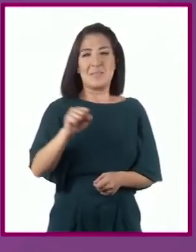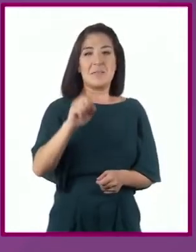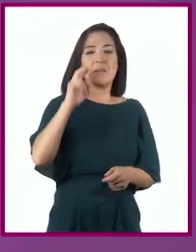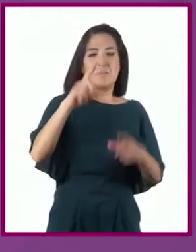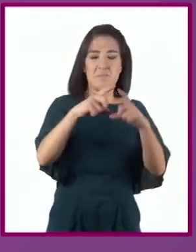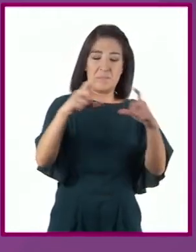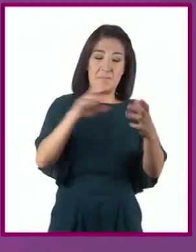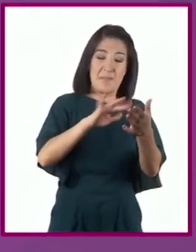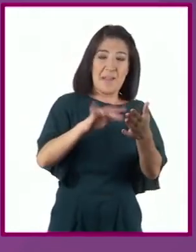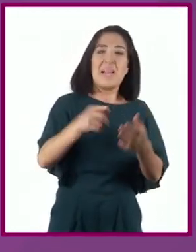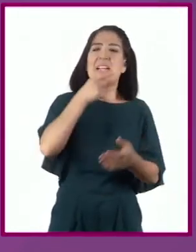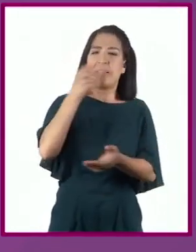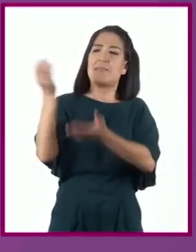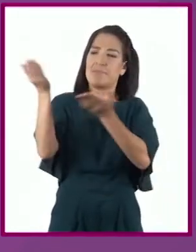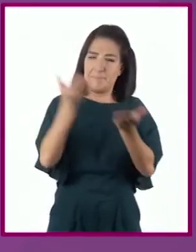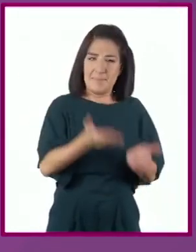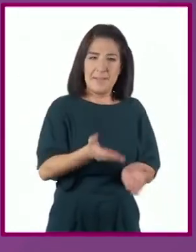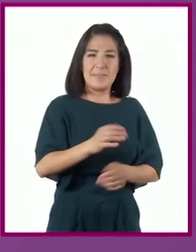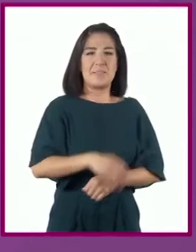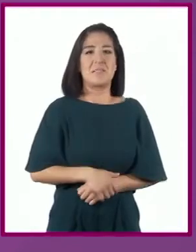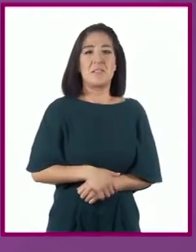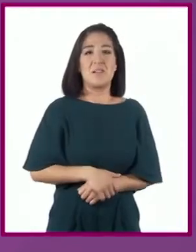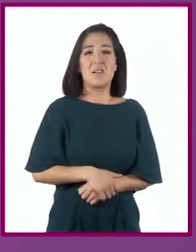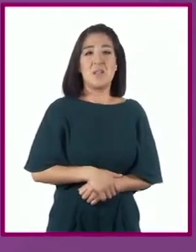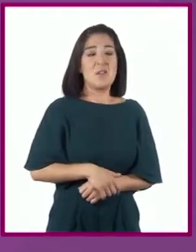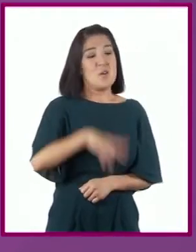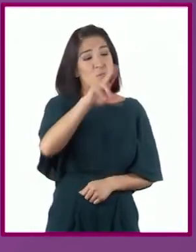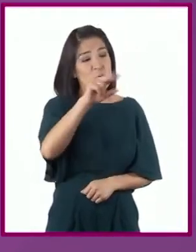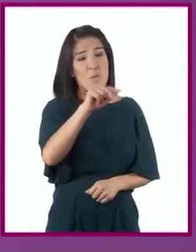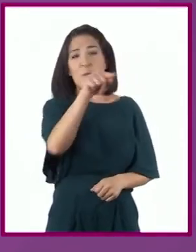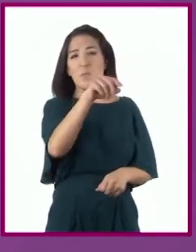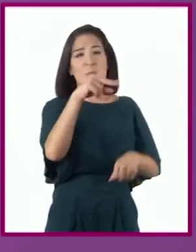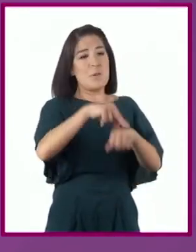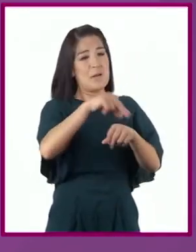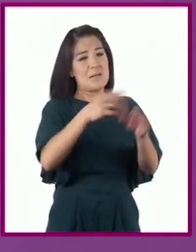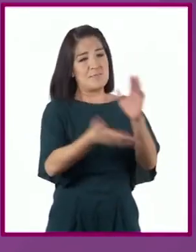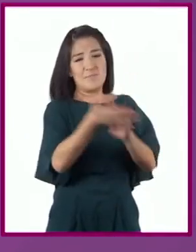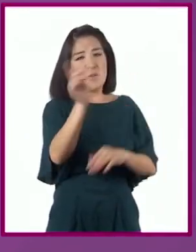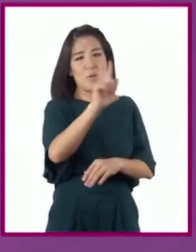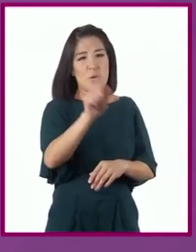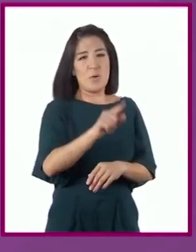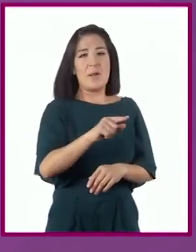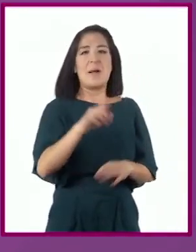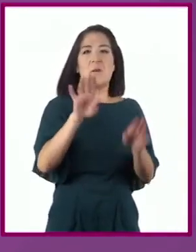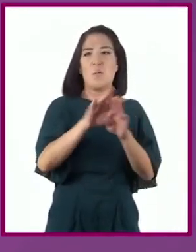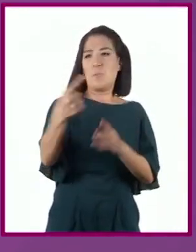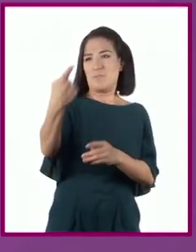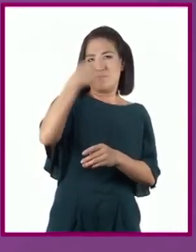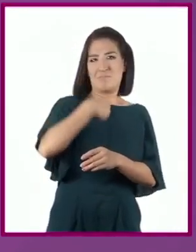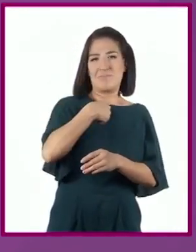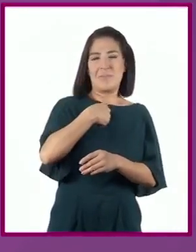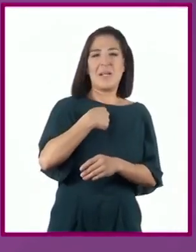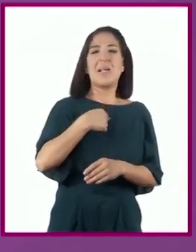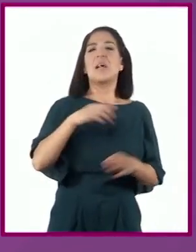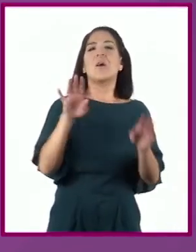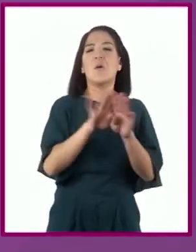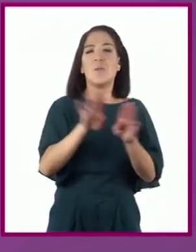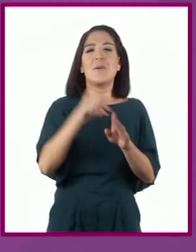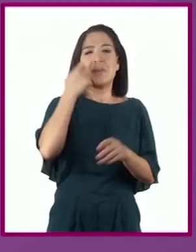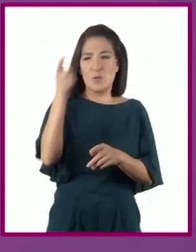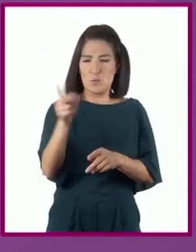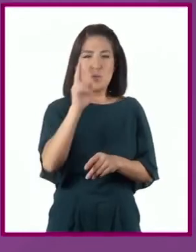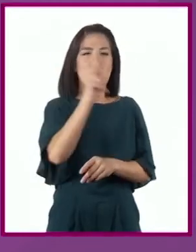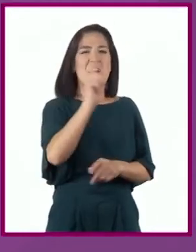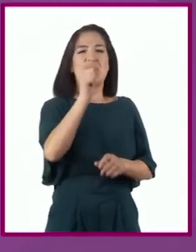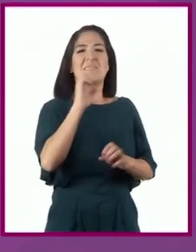Diga a esta señorita que pase. No, no se marche usted, doctor, dijo dirigiéndose a mí. Quiero que presencie la entrevista.